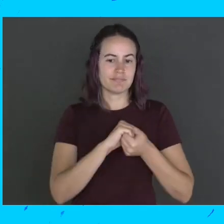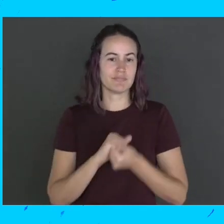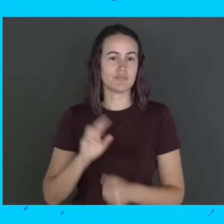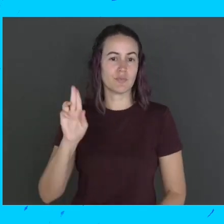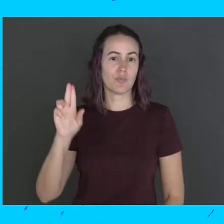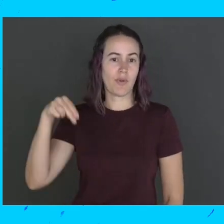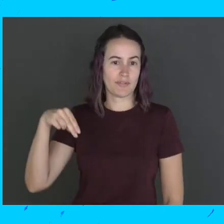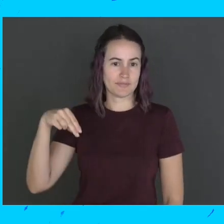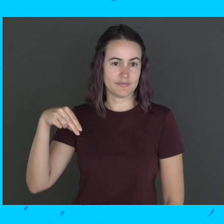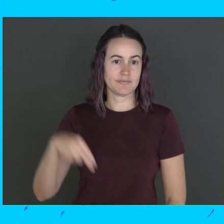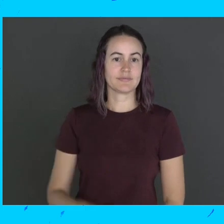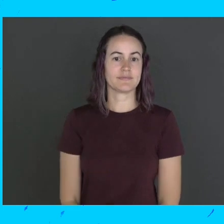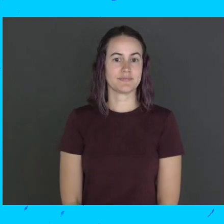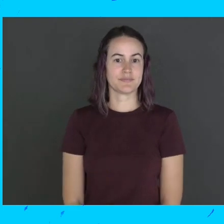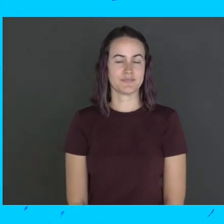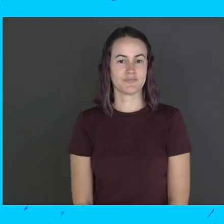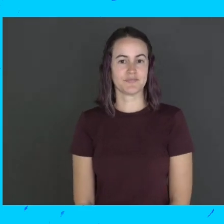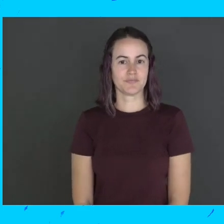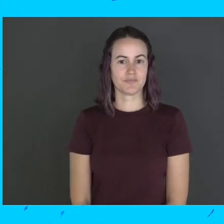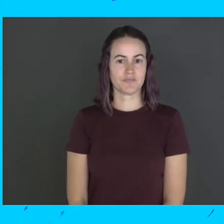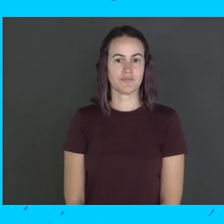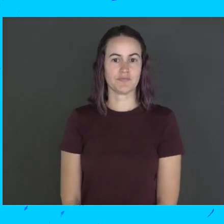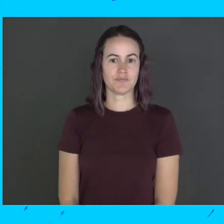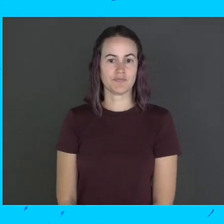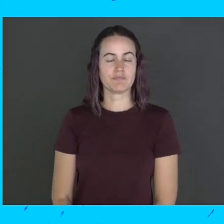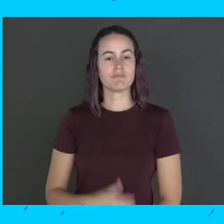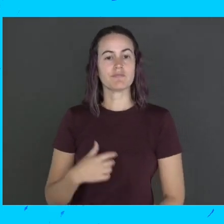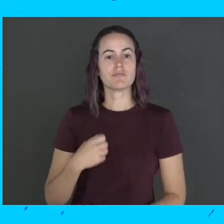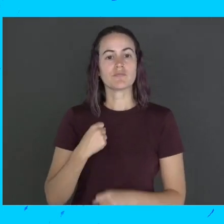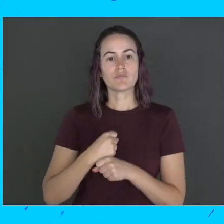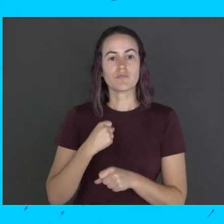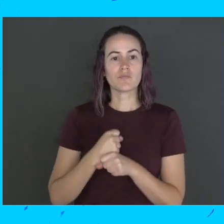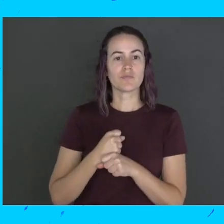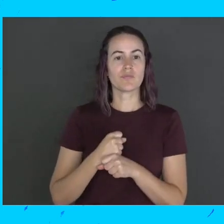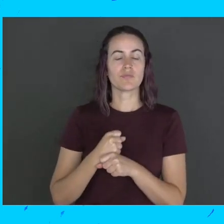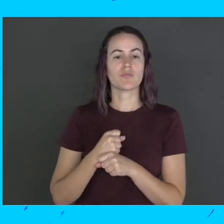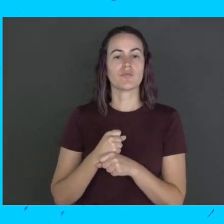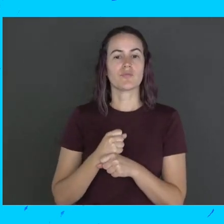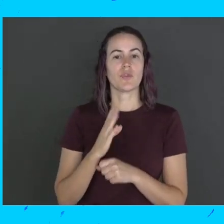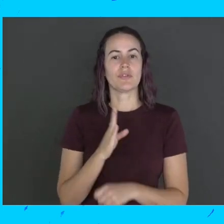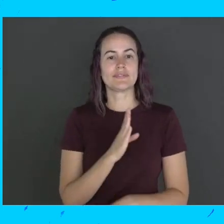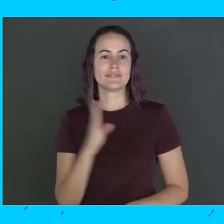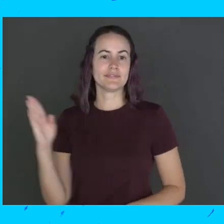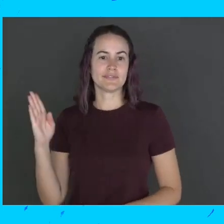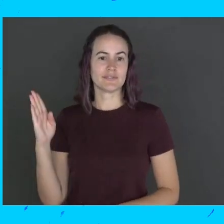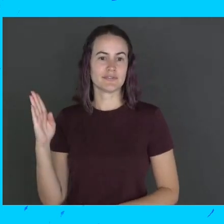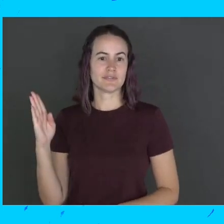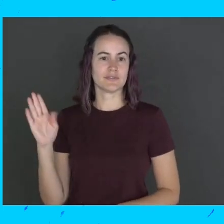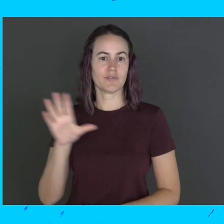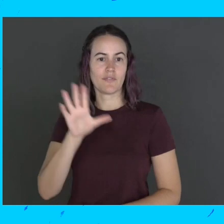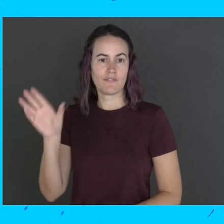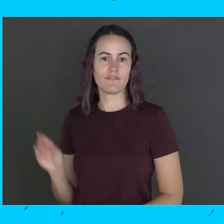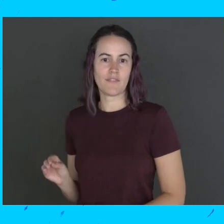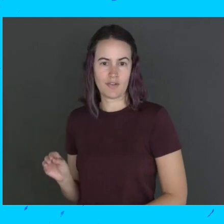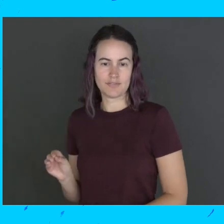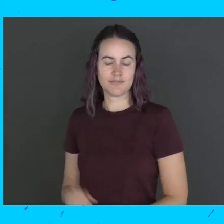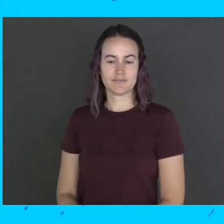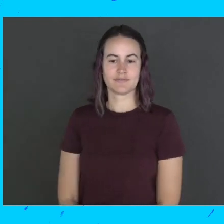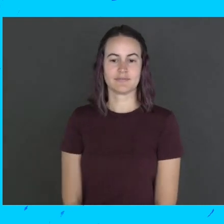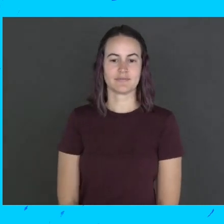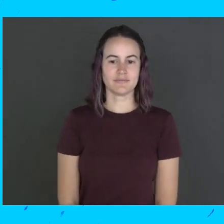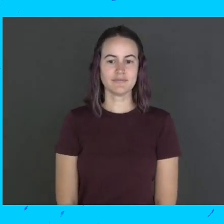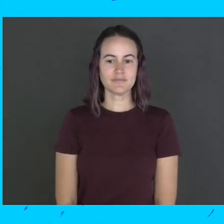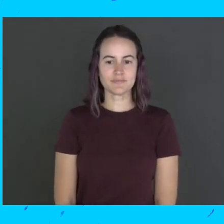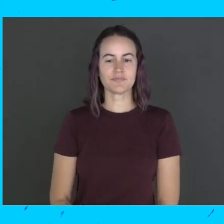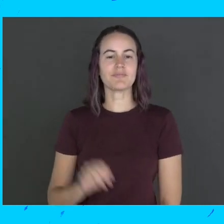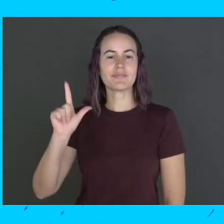hacer gestión de capacidades, enfatizando, empoderando a las niñas